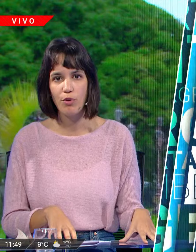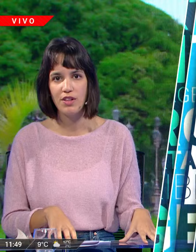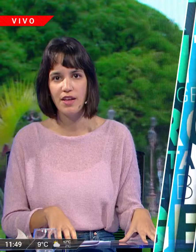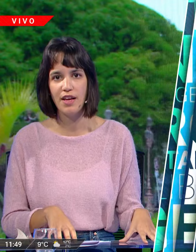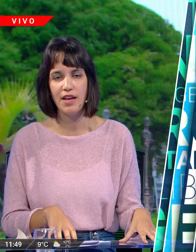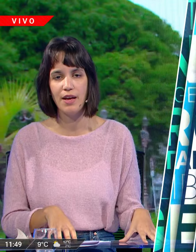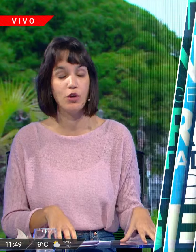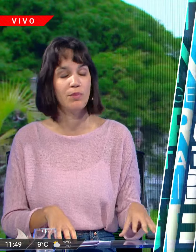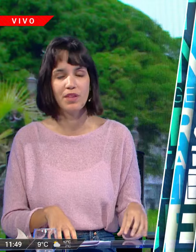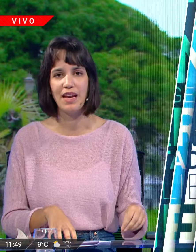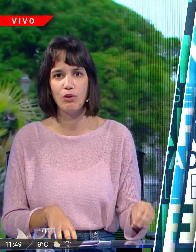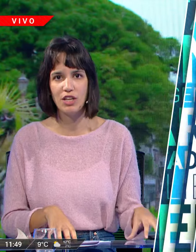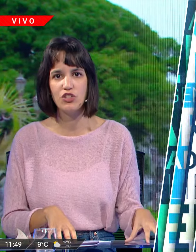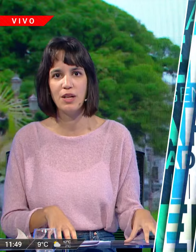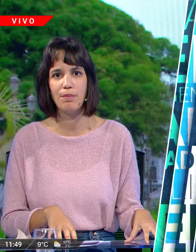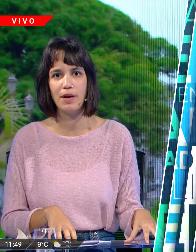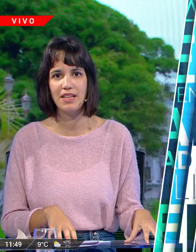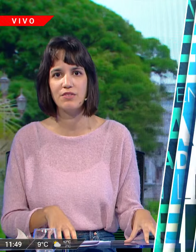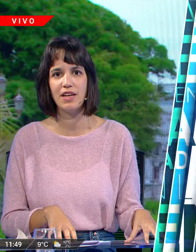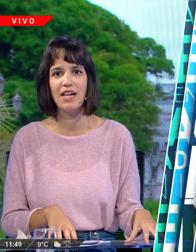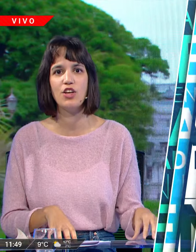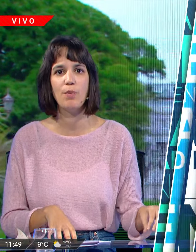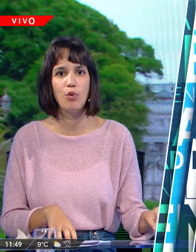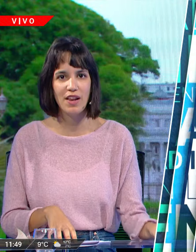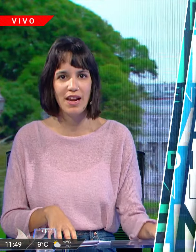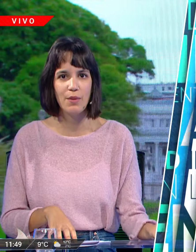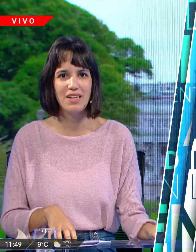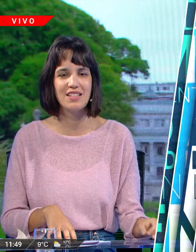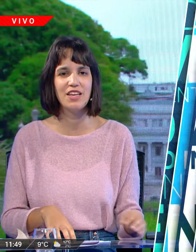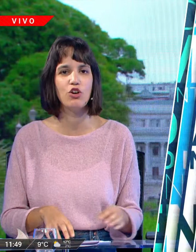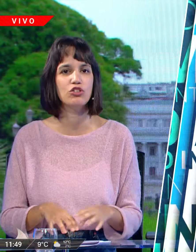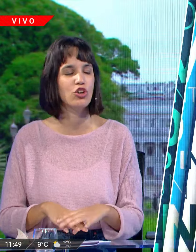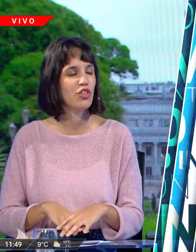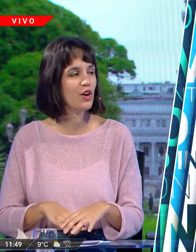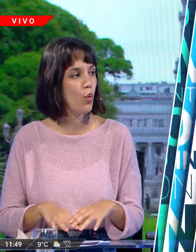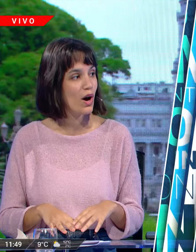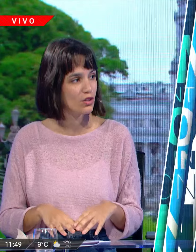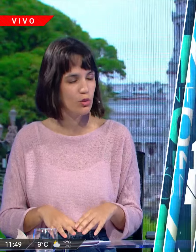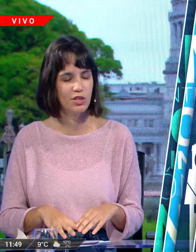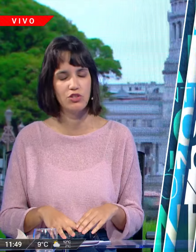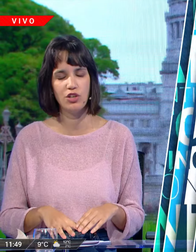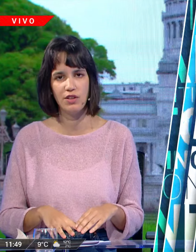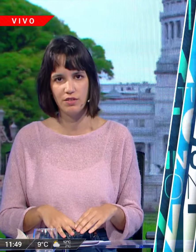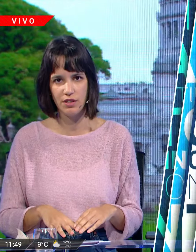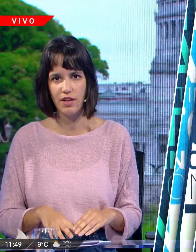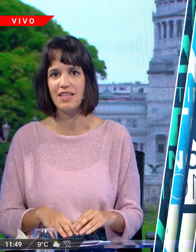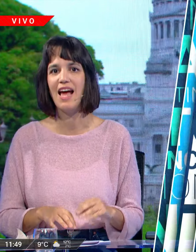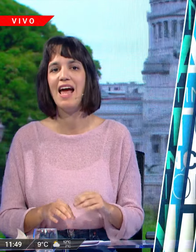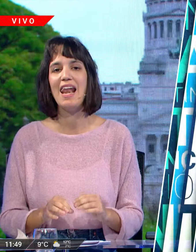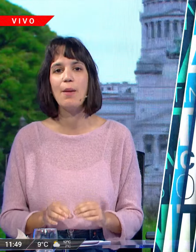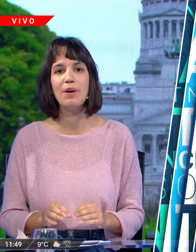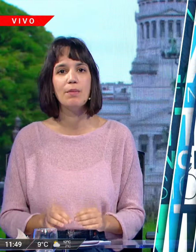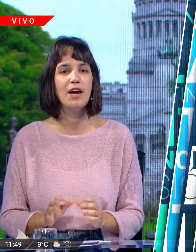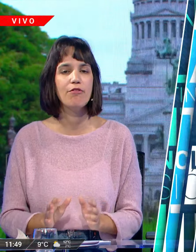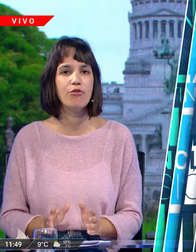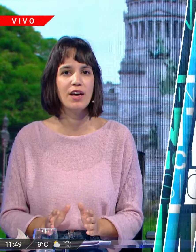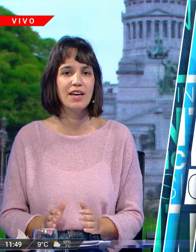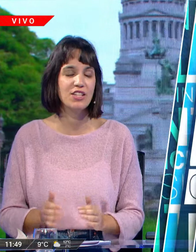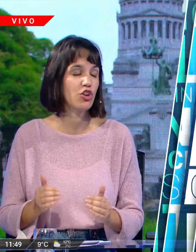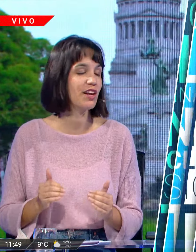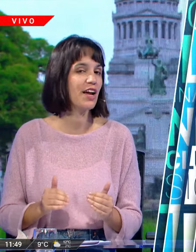dio después de... la votación del paquete fiscal se dio después de la ley bases y constó de 4 votaciones distintas. La